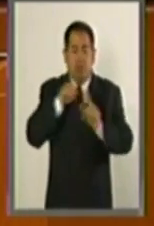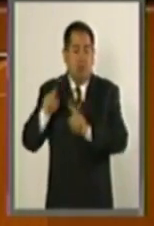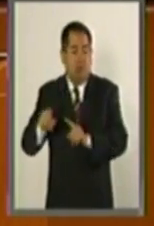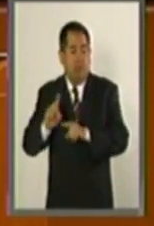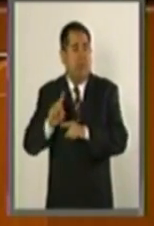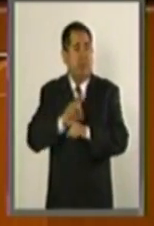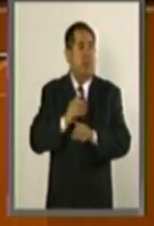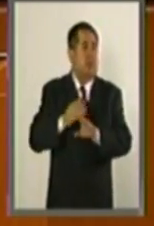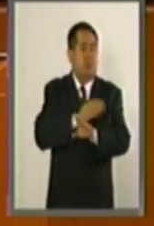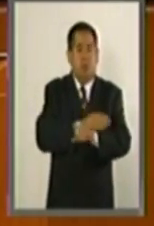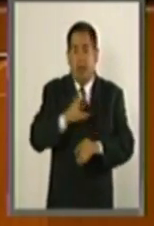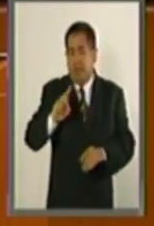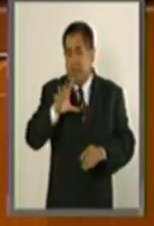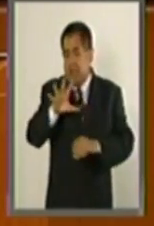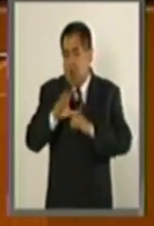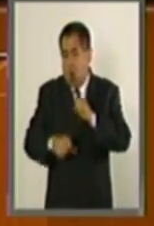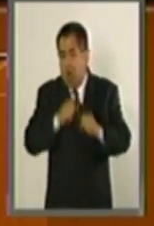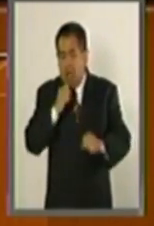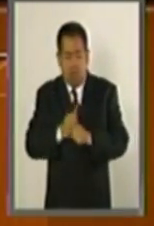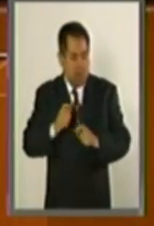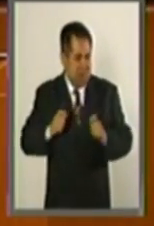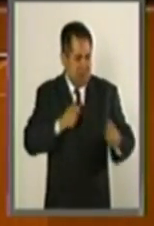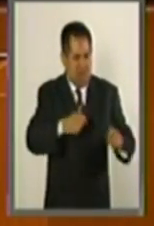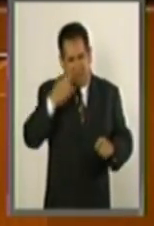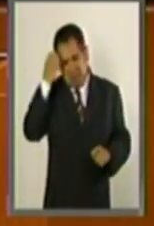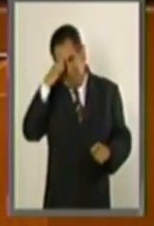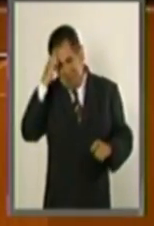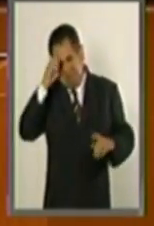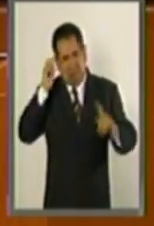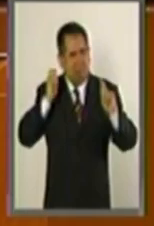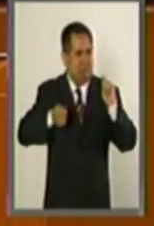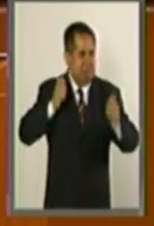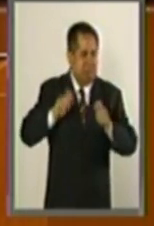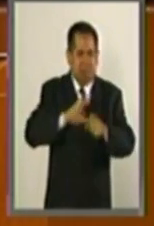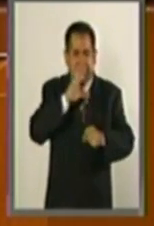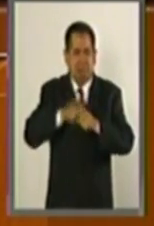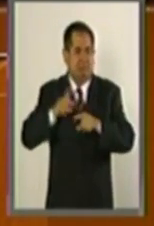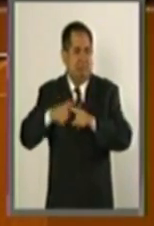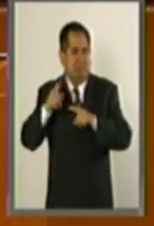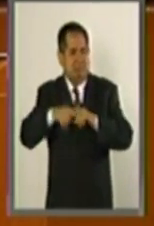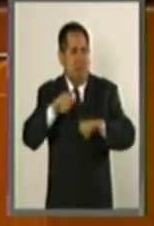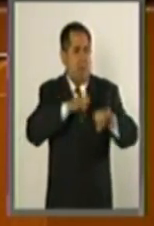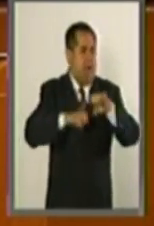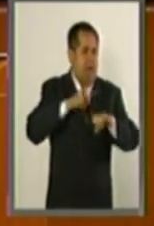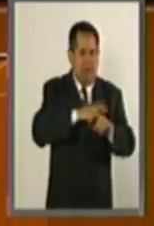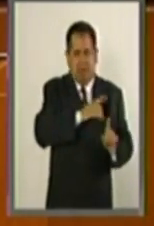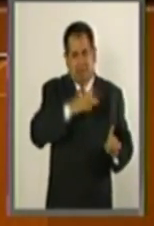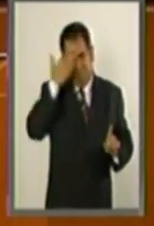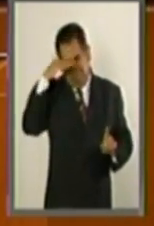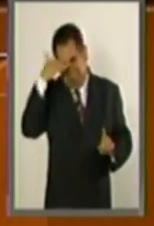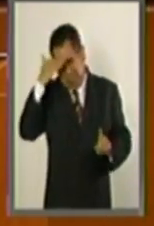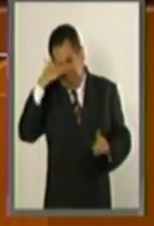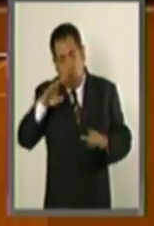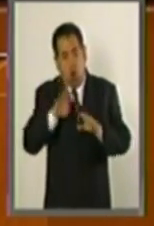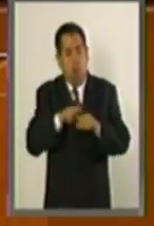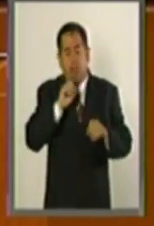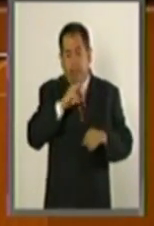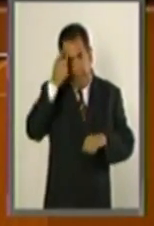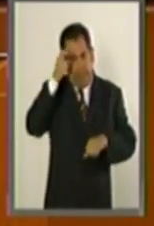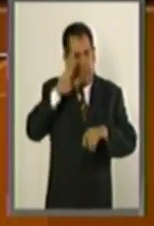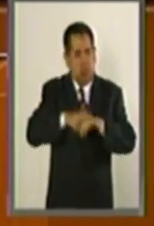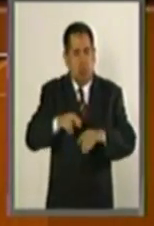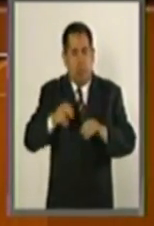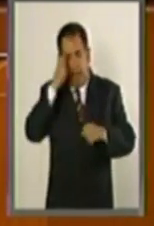hace más de 35 años y con vasta experiencia diplomática en otras embajadas, así como al frente de la Dirección para